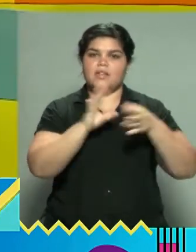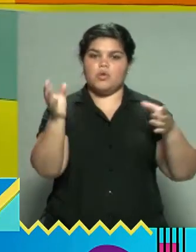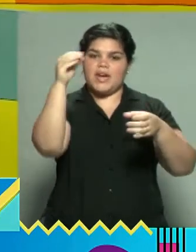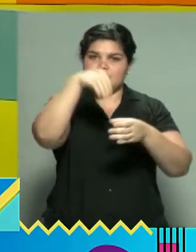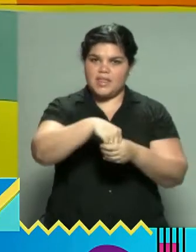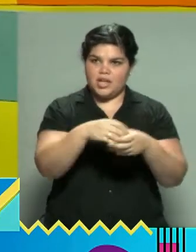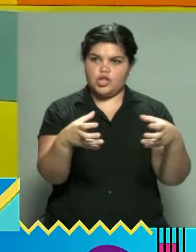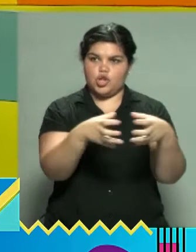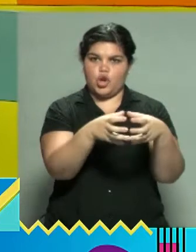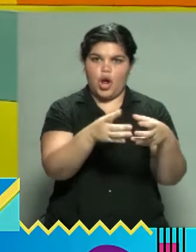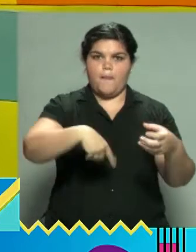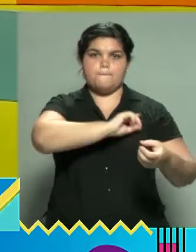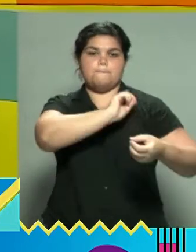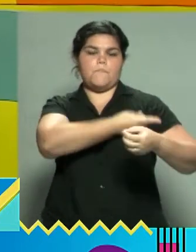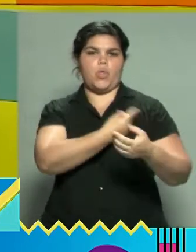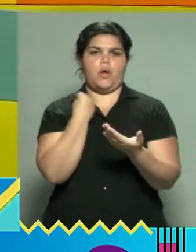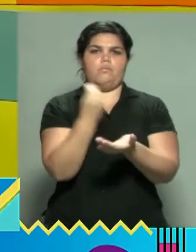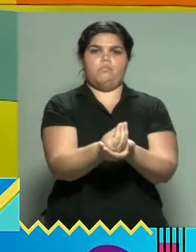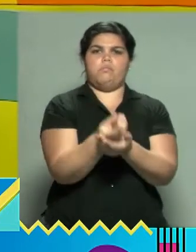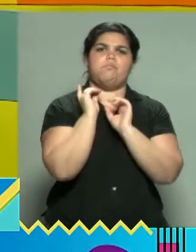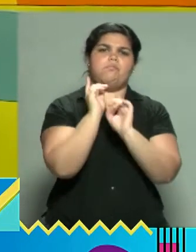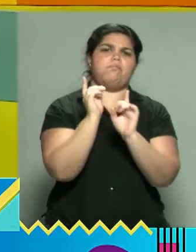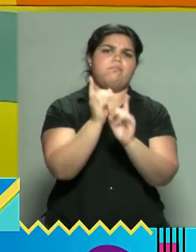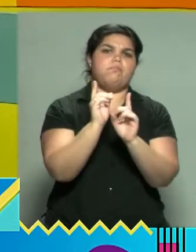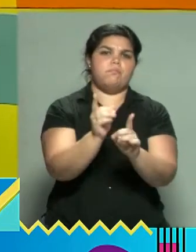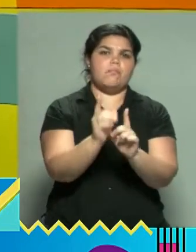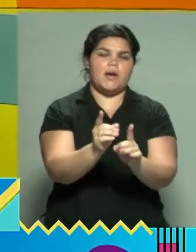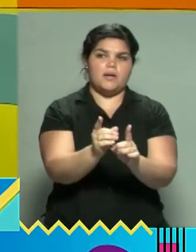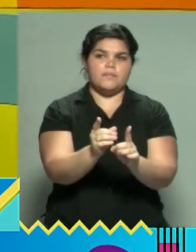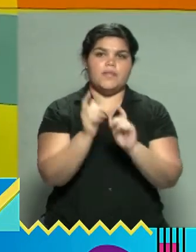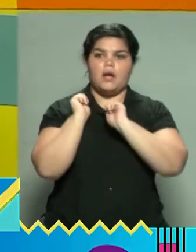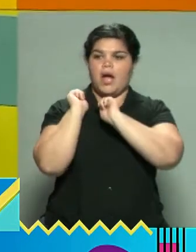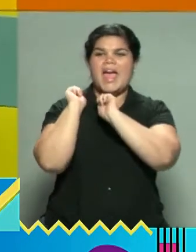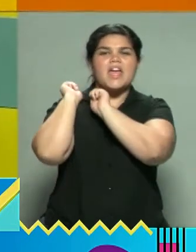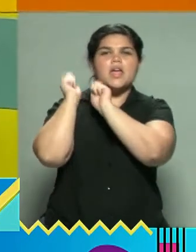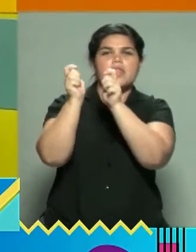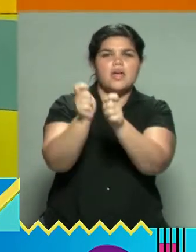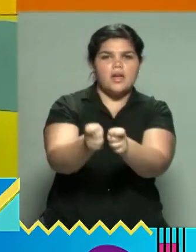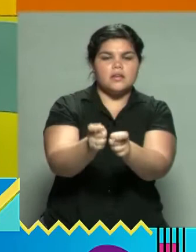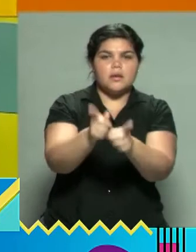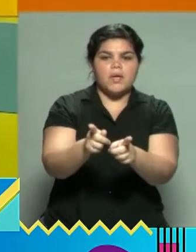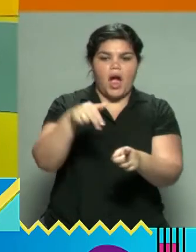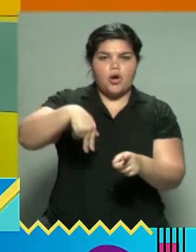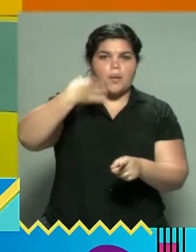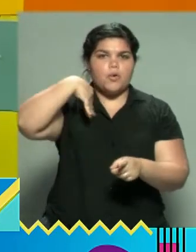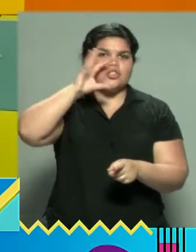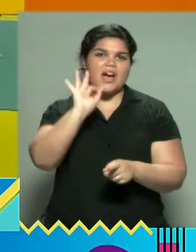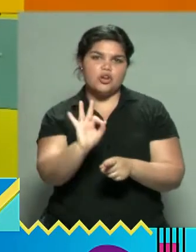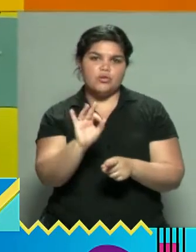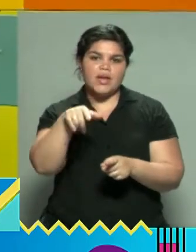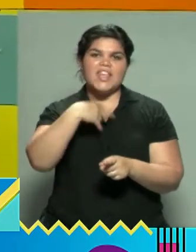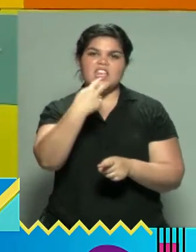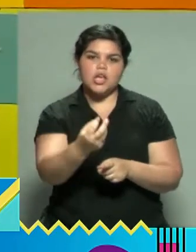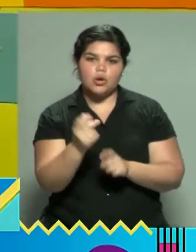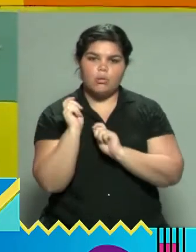insisto, quien está en la cúpula del poder puede sostenerse y también dejar hereditariamente. Hoy está Moyano y sus hijos están también ocupando, digamos, cargos